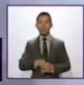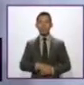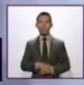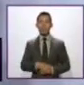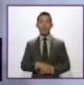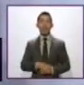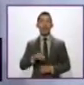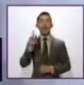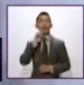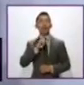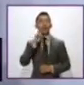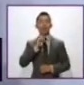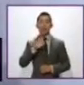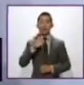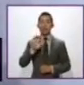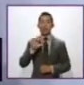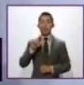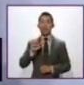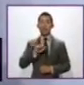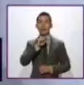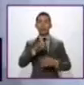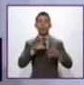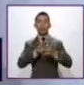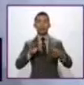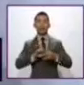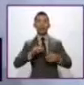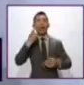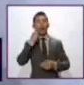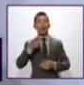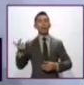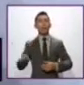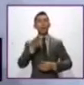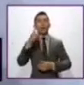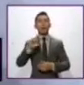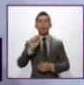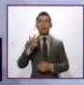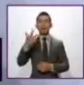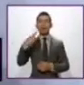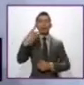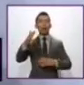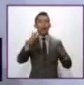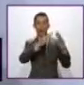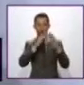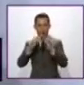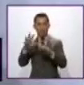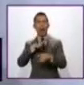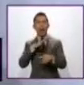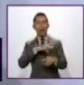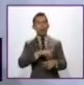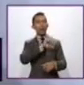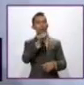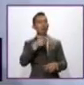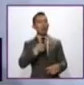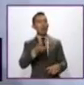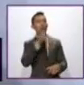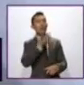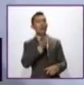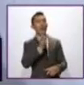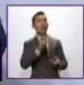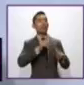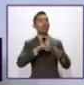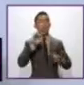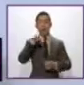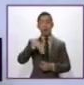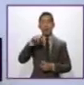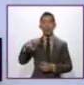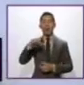Primero ve y busca a Manuel Barlet y que te diga de sus 28 casas. y a partir de ahí ya te dije dónde está el Ministerio Público para